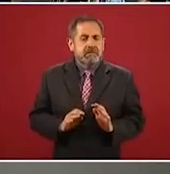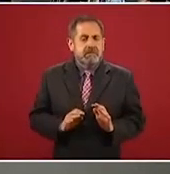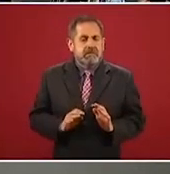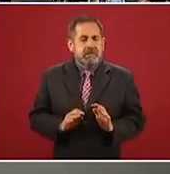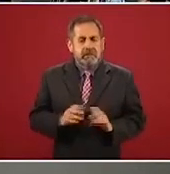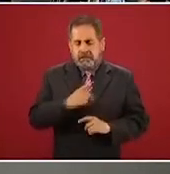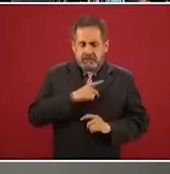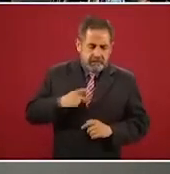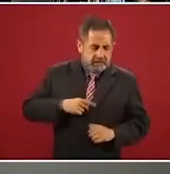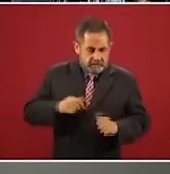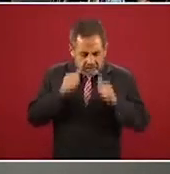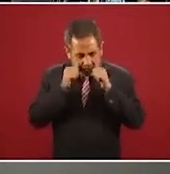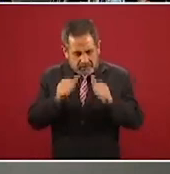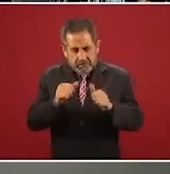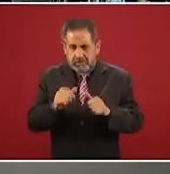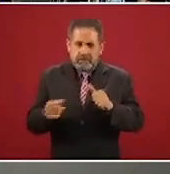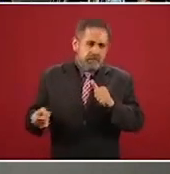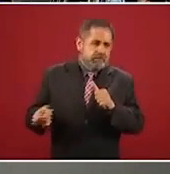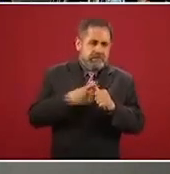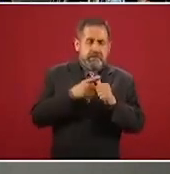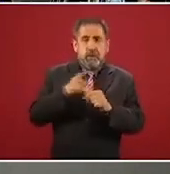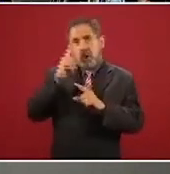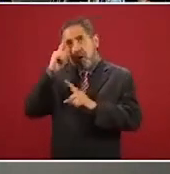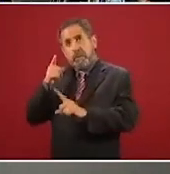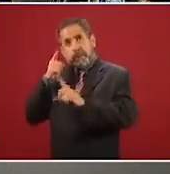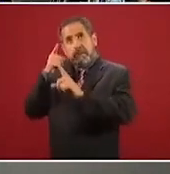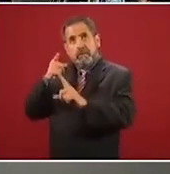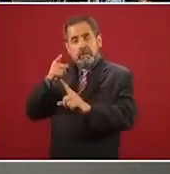que atender las causas.